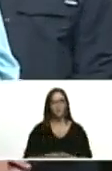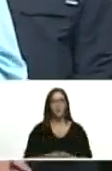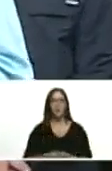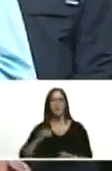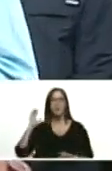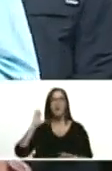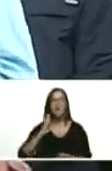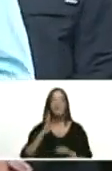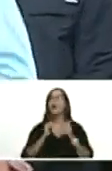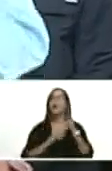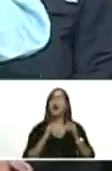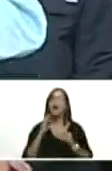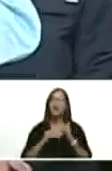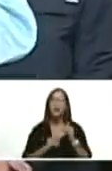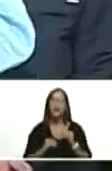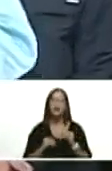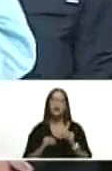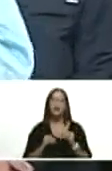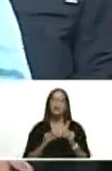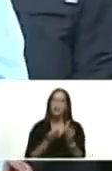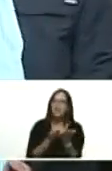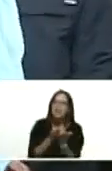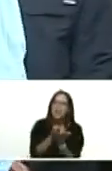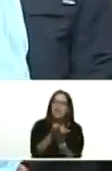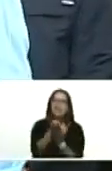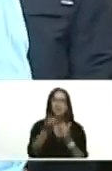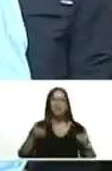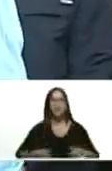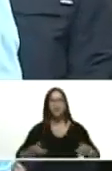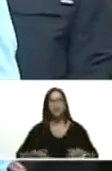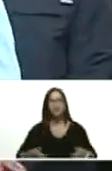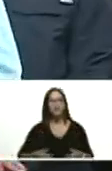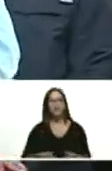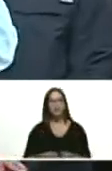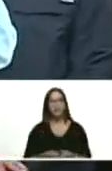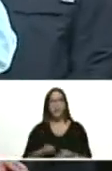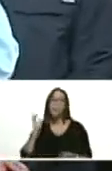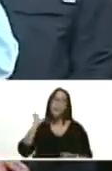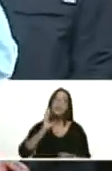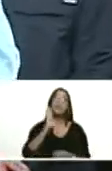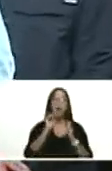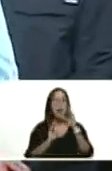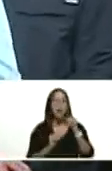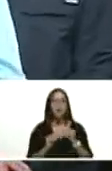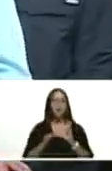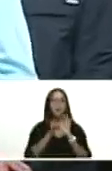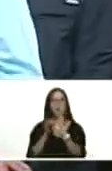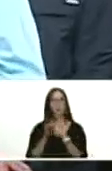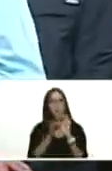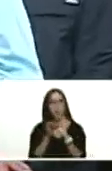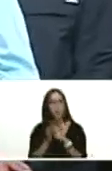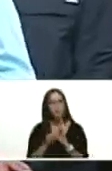venimos a hablar de perseverancia, venimos a hablar de unión,